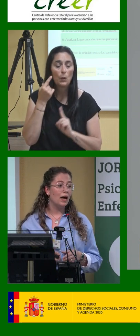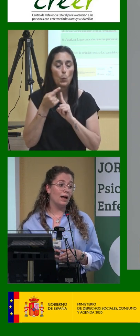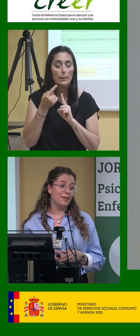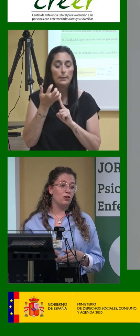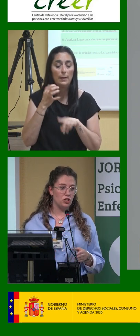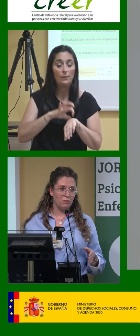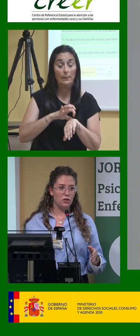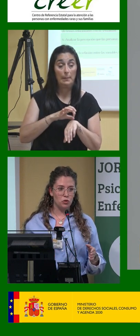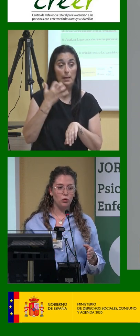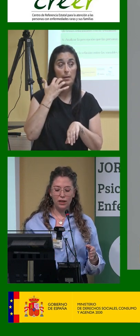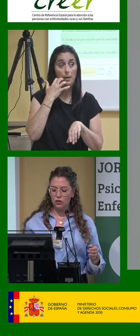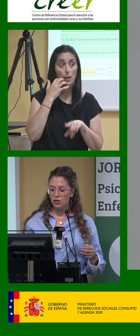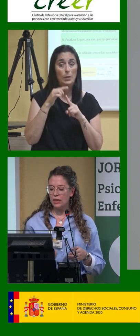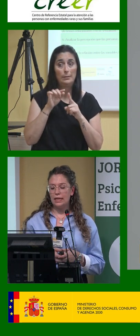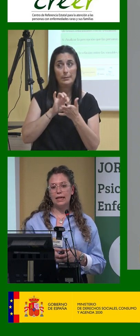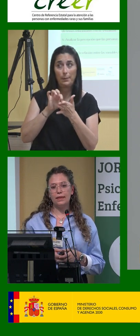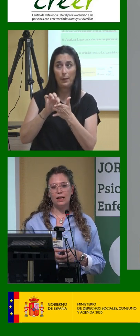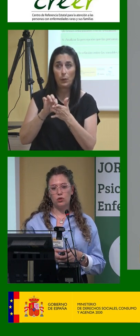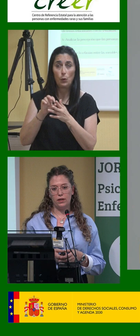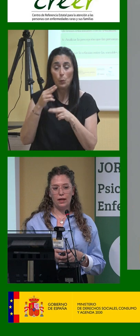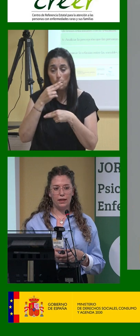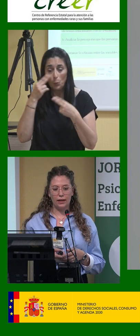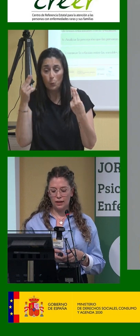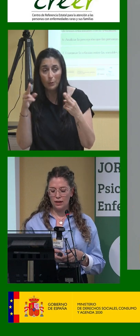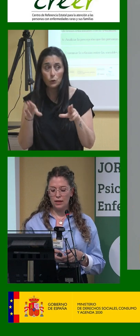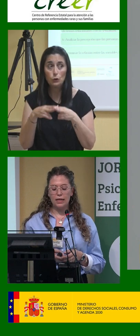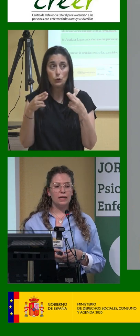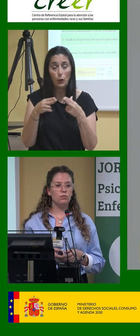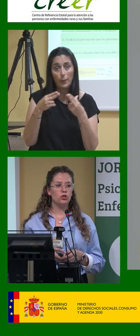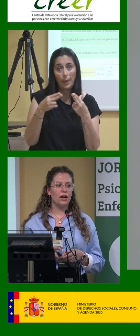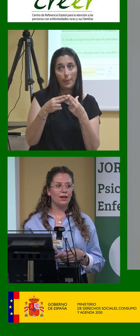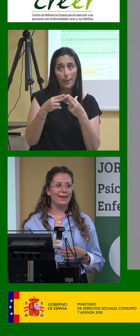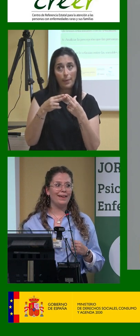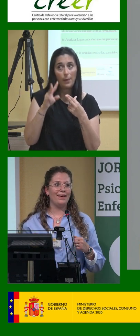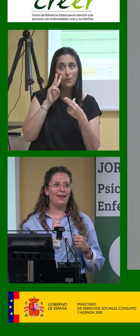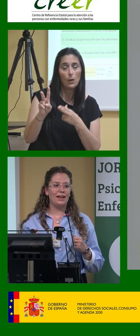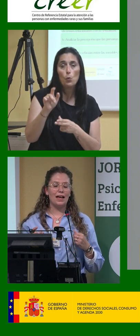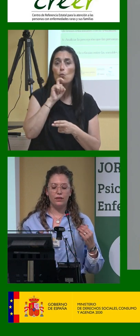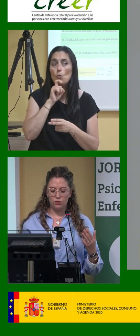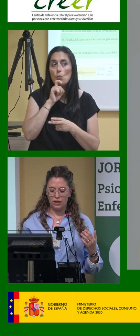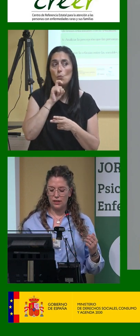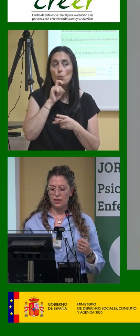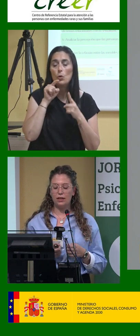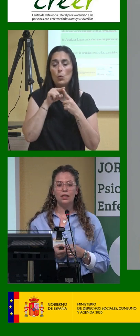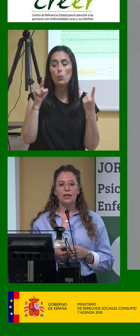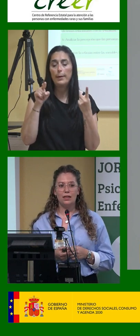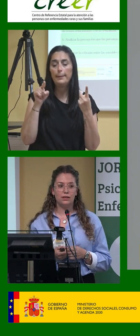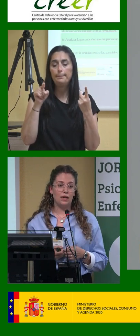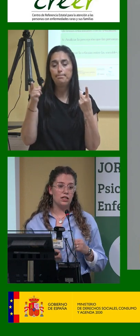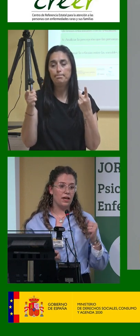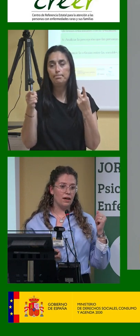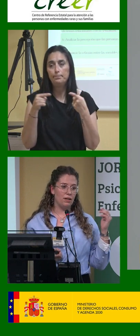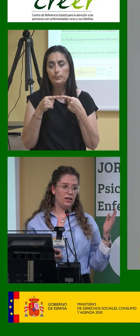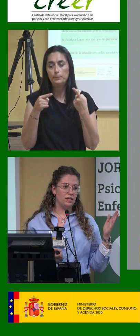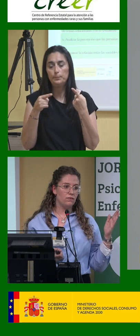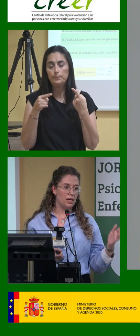rara hacia los servicios públicos y hacia la sociedad en general y buscar qué relación existe entre